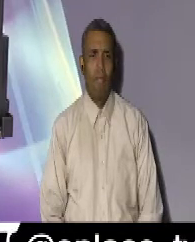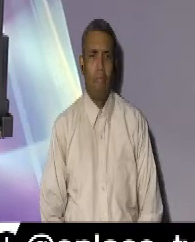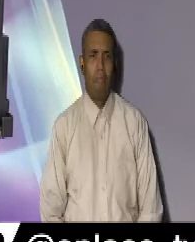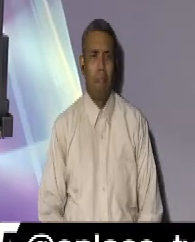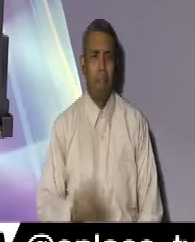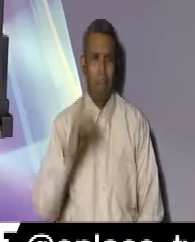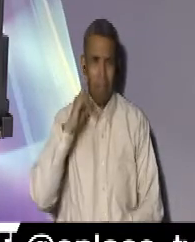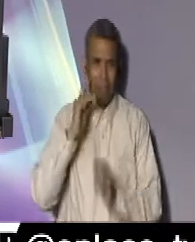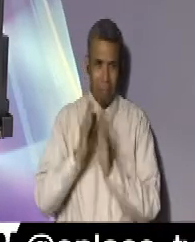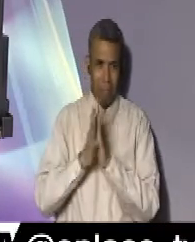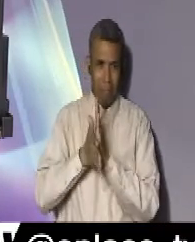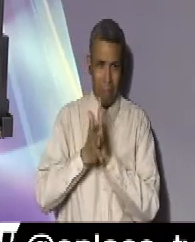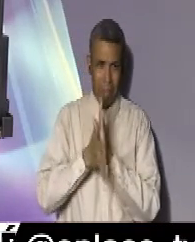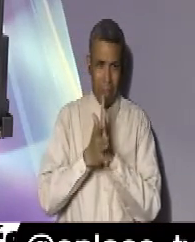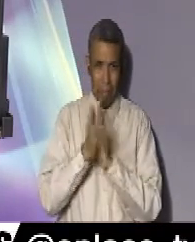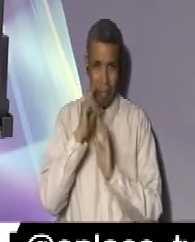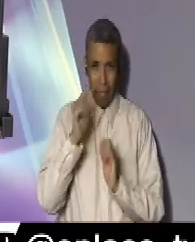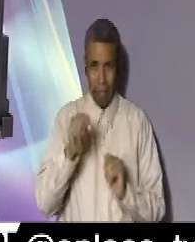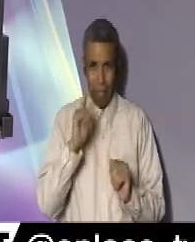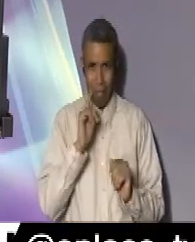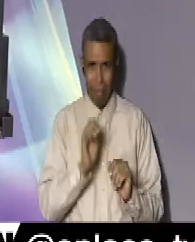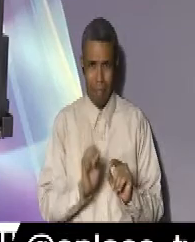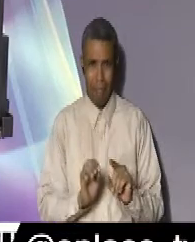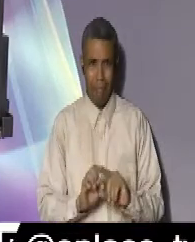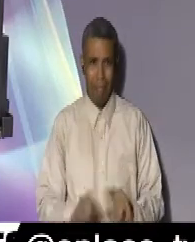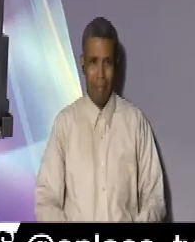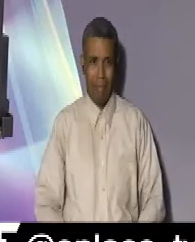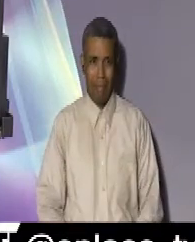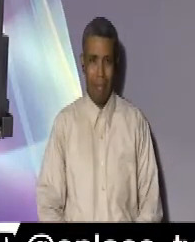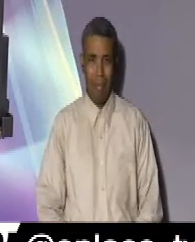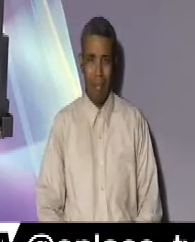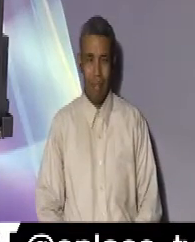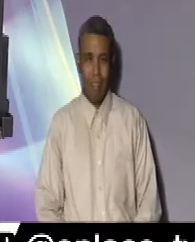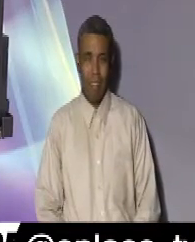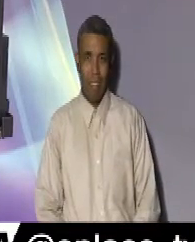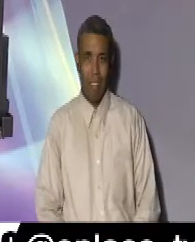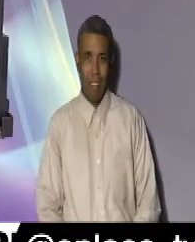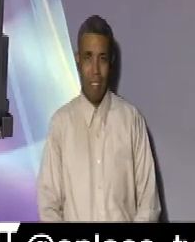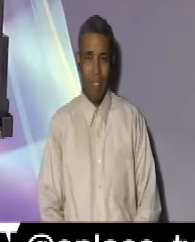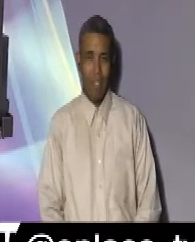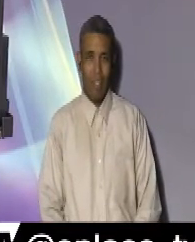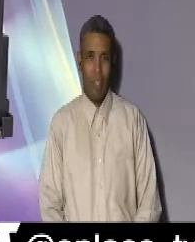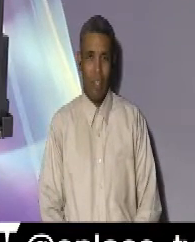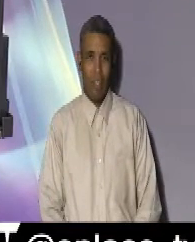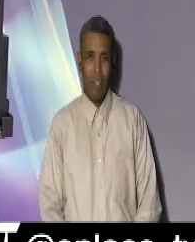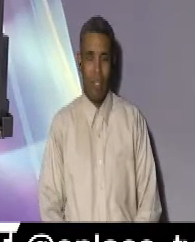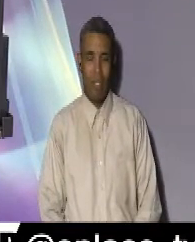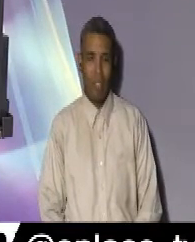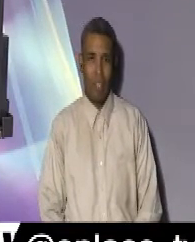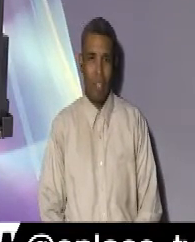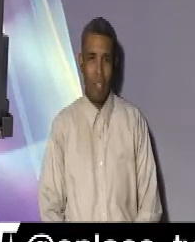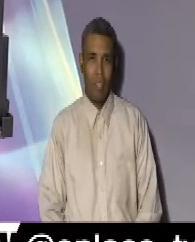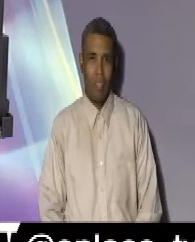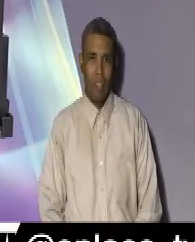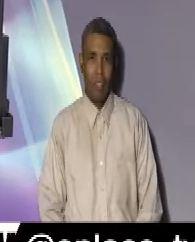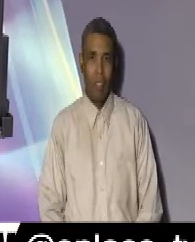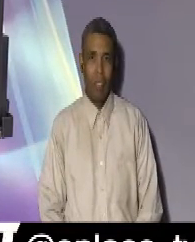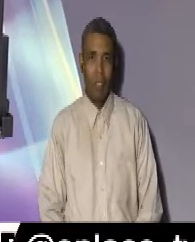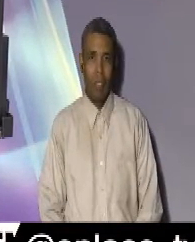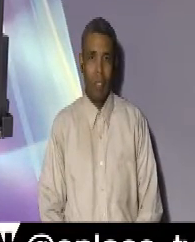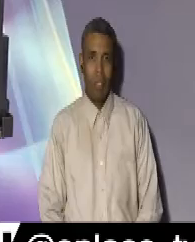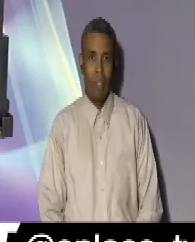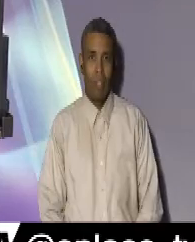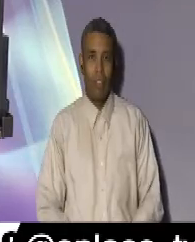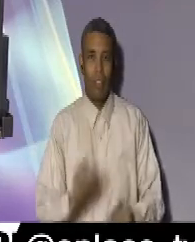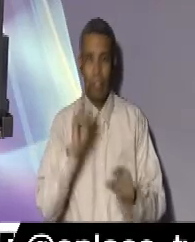más importantes que ocurren en nuestra ciudad y región. Saludamos a quienes nos ven en Barranca Bermeja, el Magdalena Medio, y a quienes lo hacen a través de